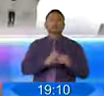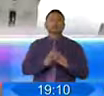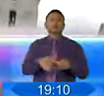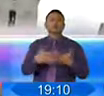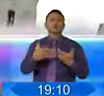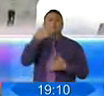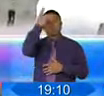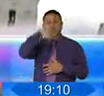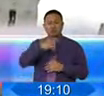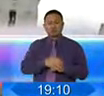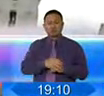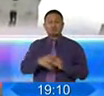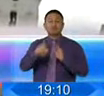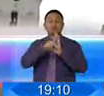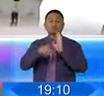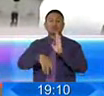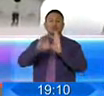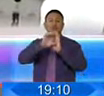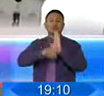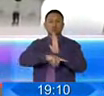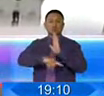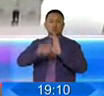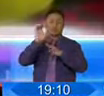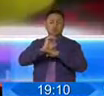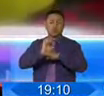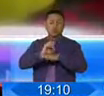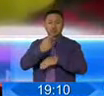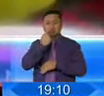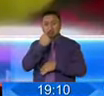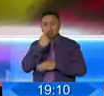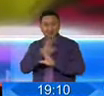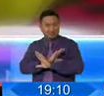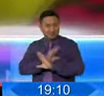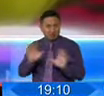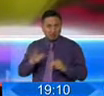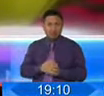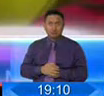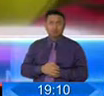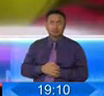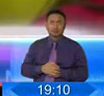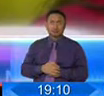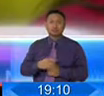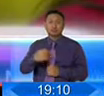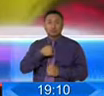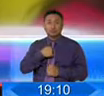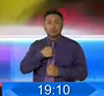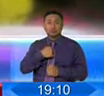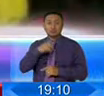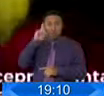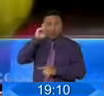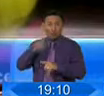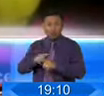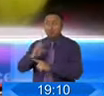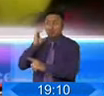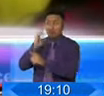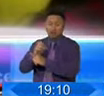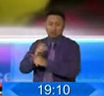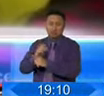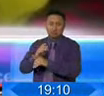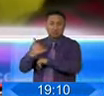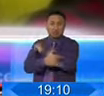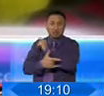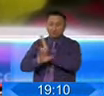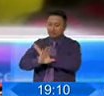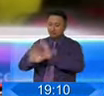sustenta en el principio constitucional ecuatoriano de no injerencia. Nosotros no hacemos protestas y tampoco presionamos a los